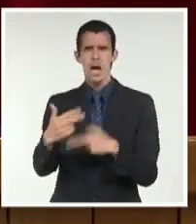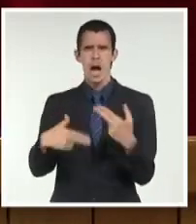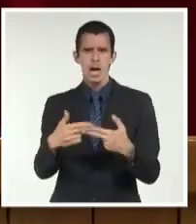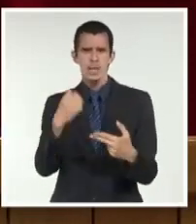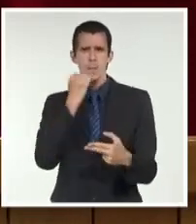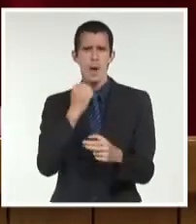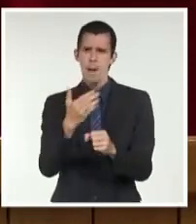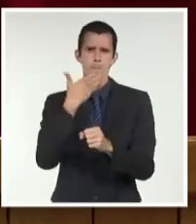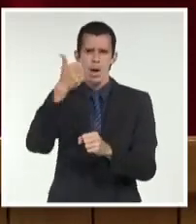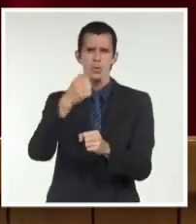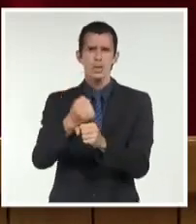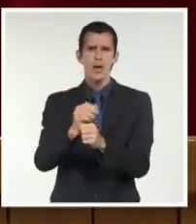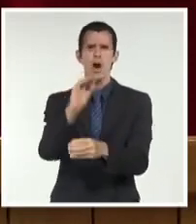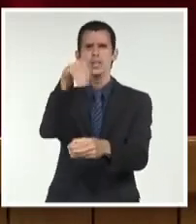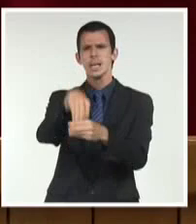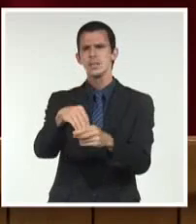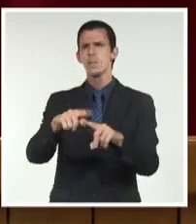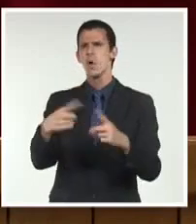vínculo